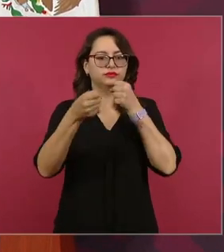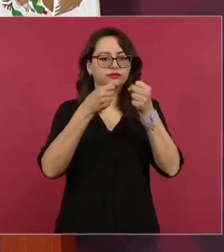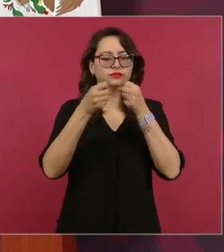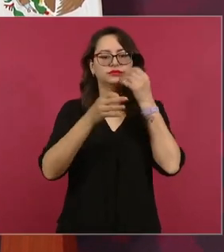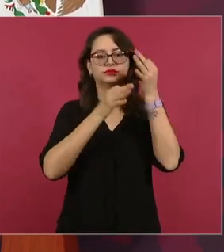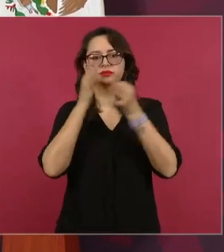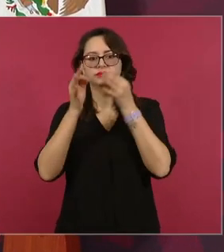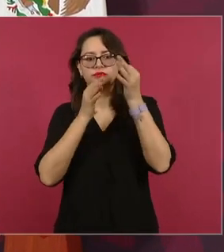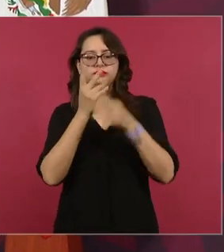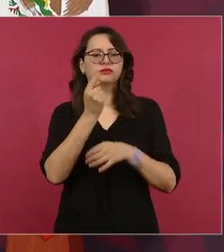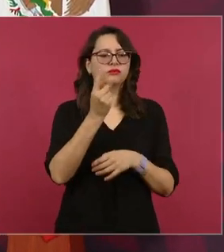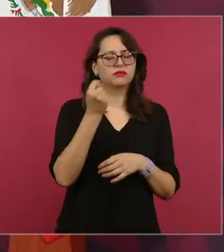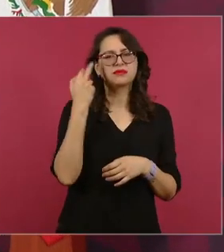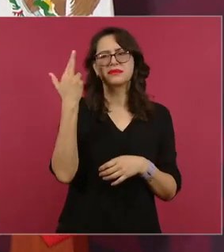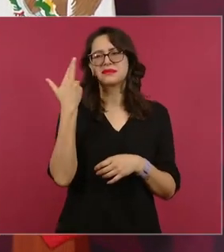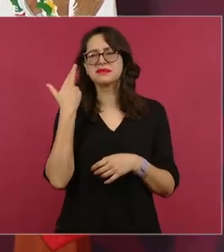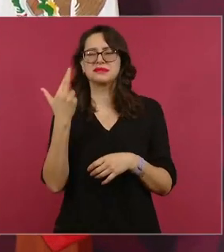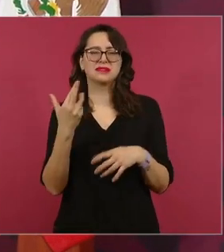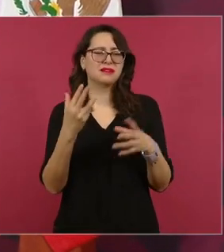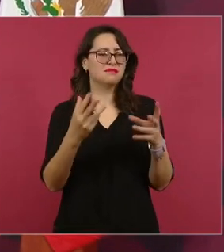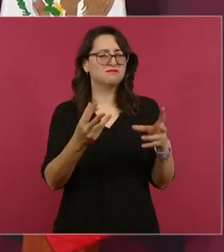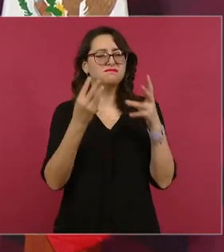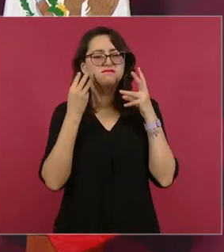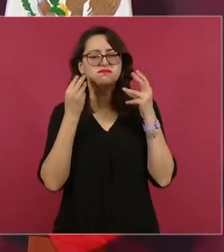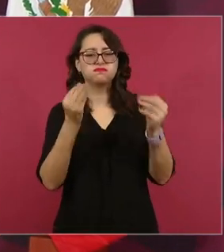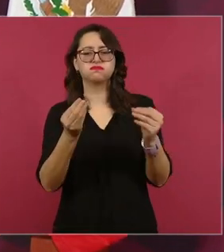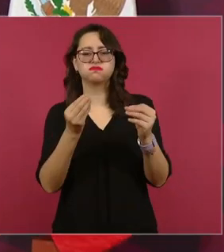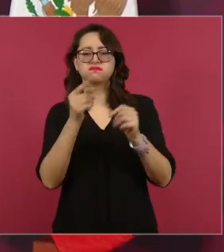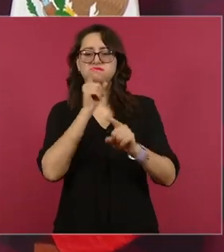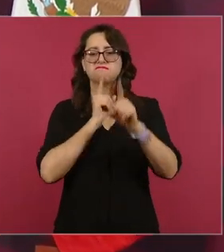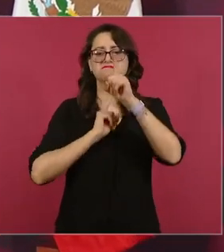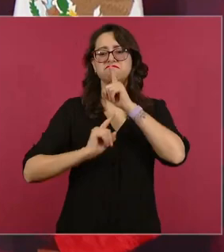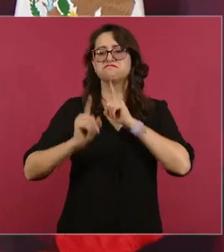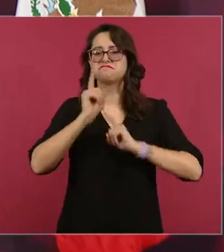muchísimas, ¿no? Es un huracán.